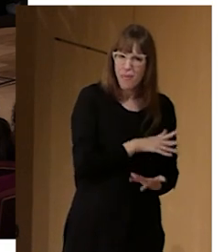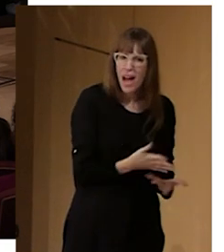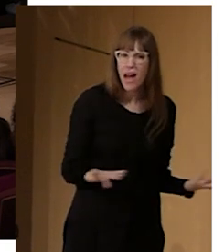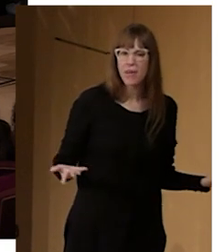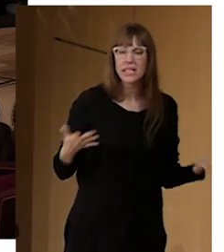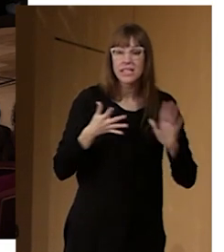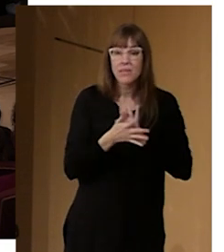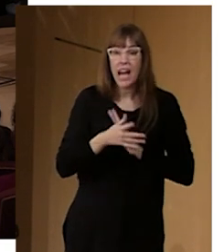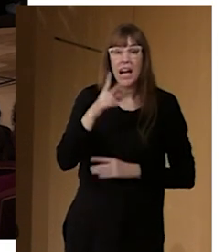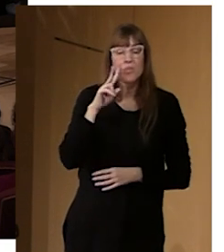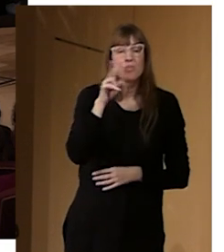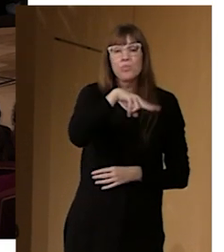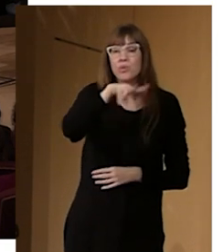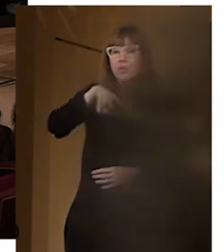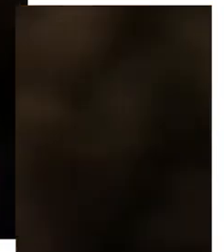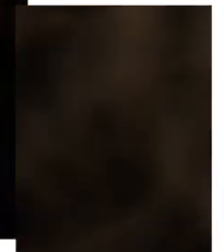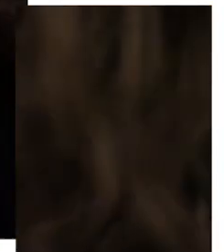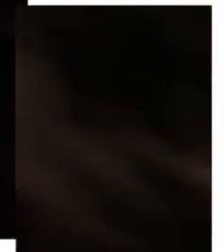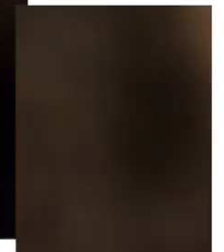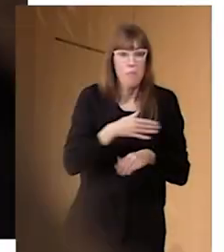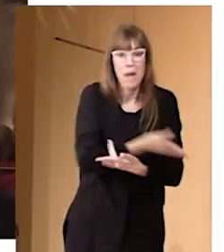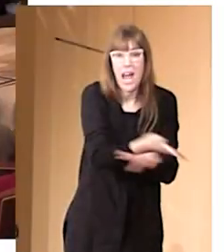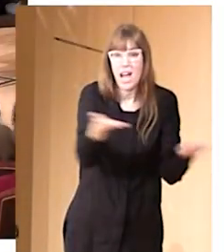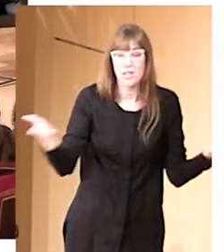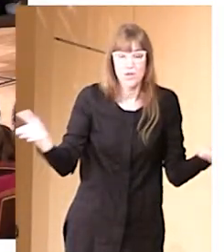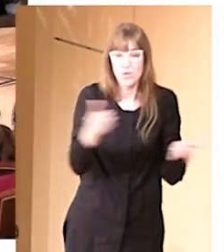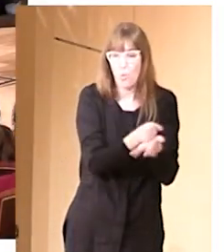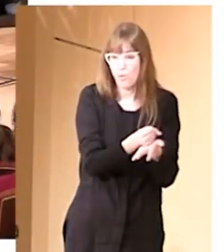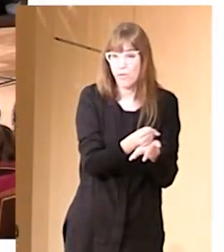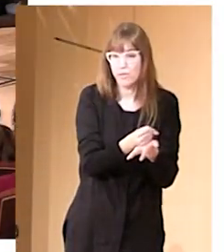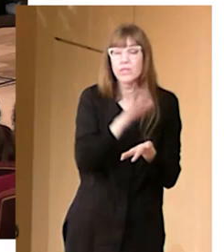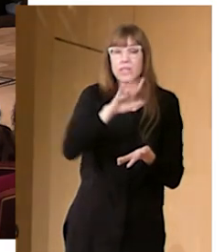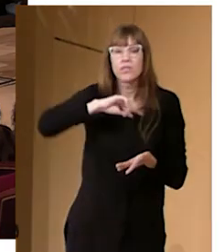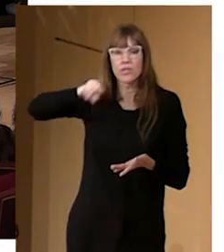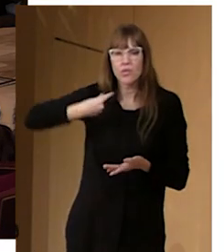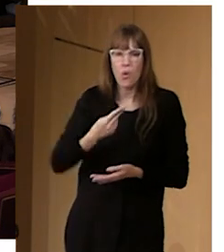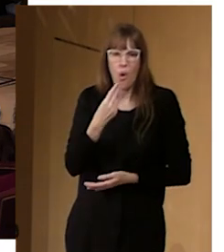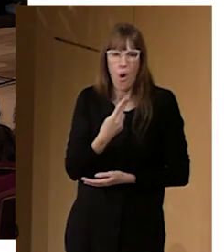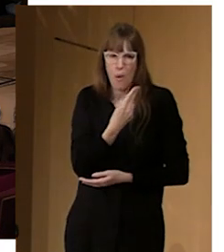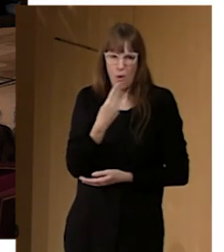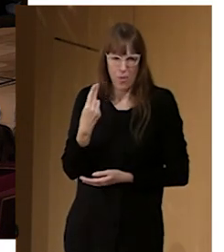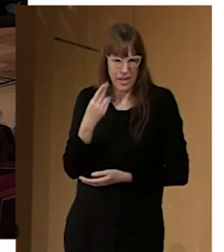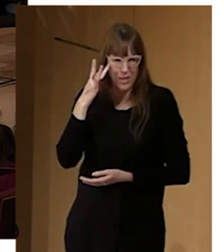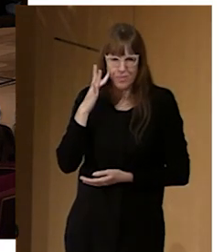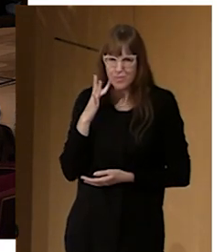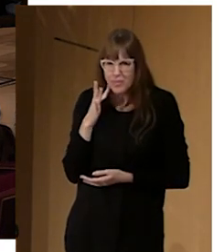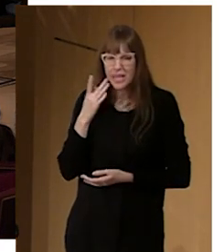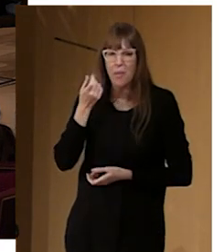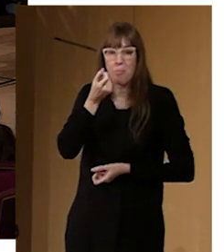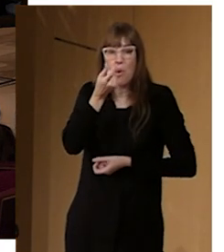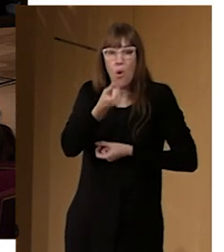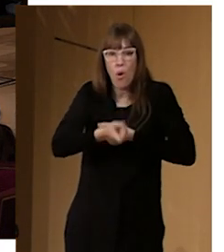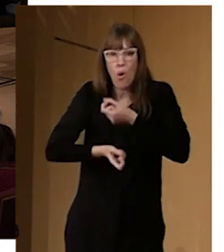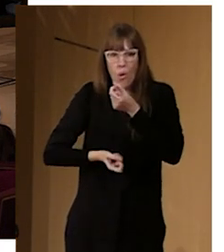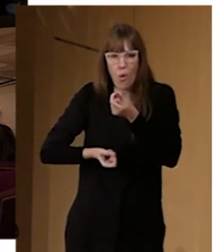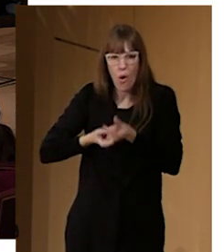todos no es un museo que estamos yo creo en la obligación y en el compromiso absoluto de poco a poco estoy complet de acuerdo